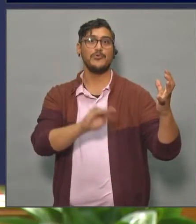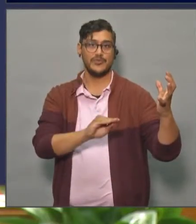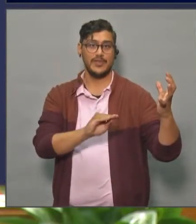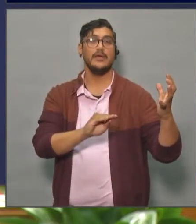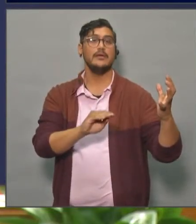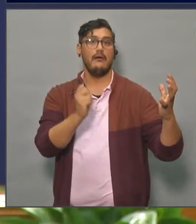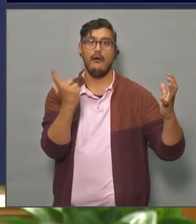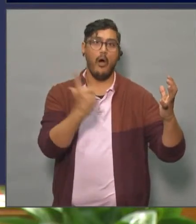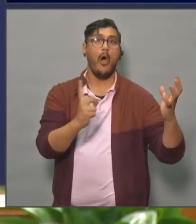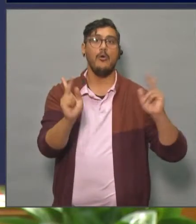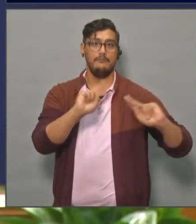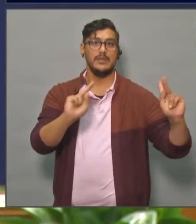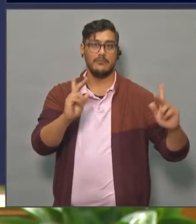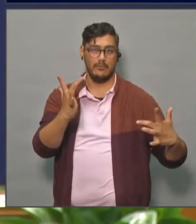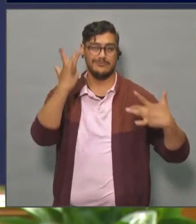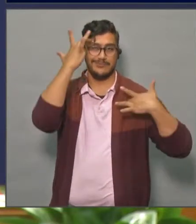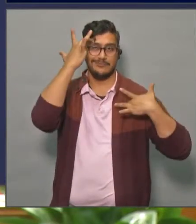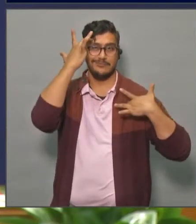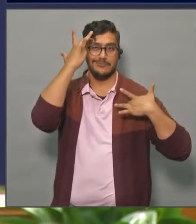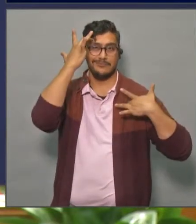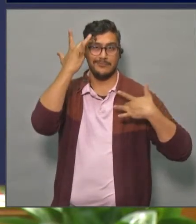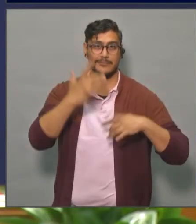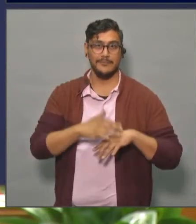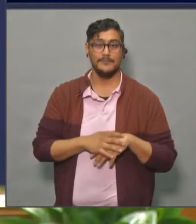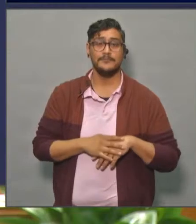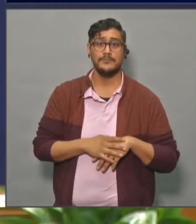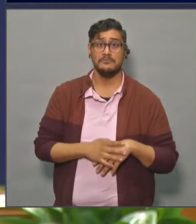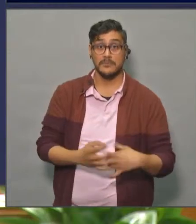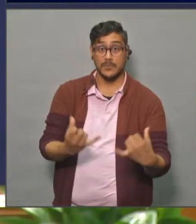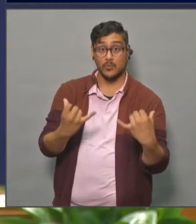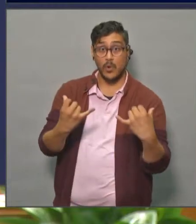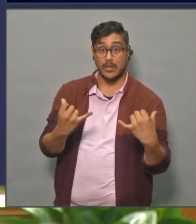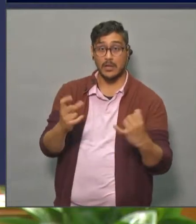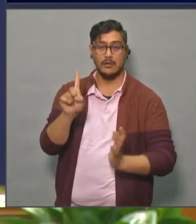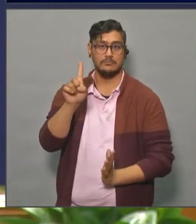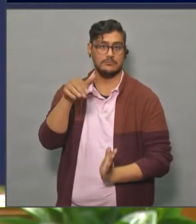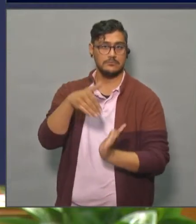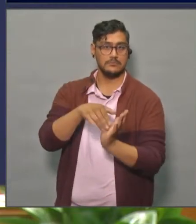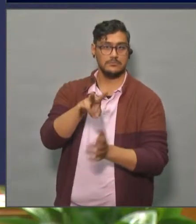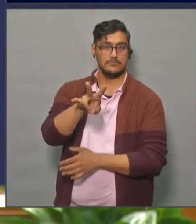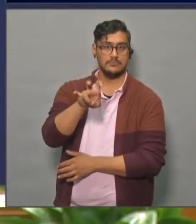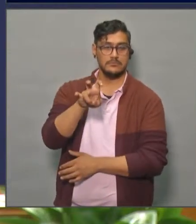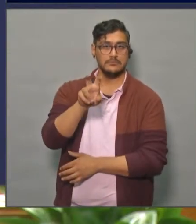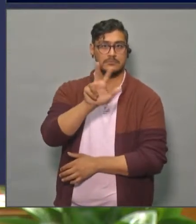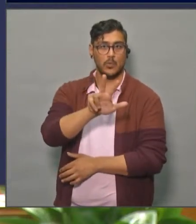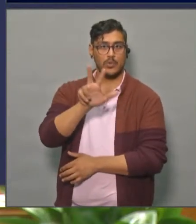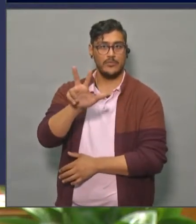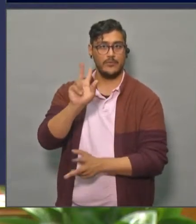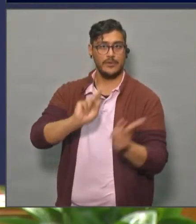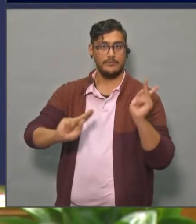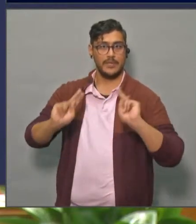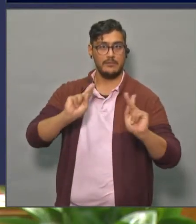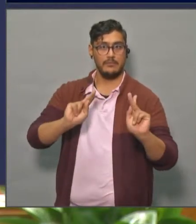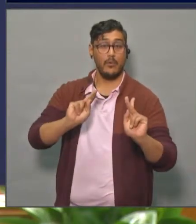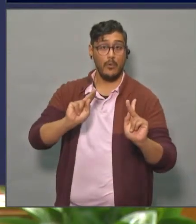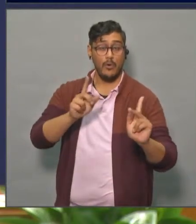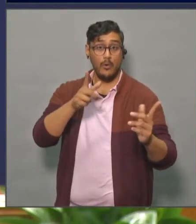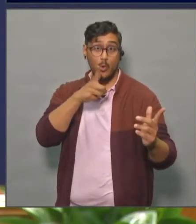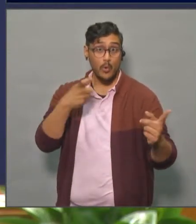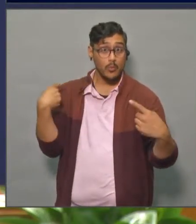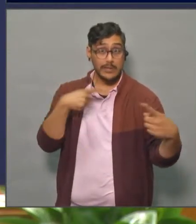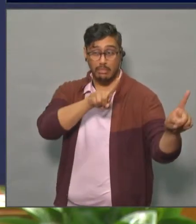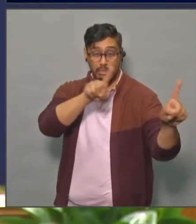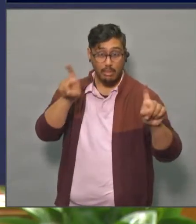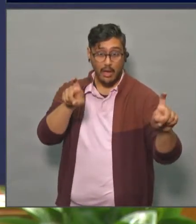de todos los casos positivos. Actualmente hay 1,733 personas que dieron positivo